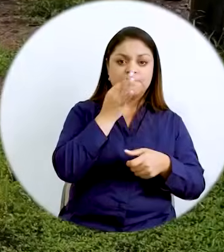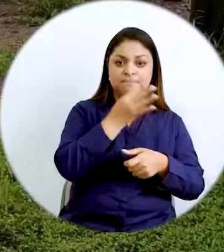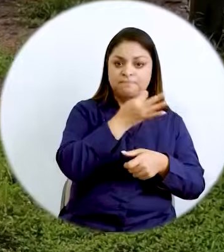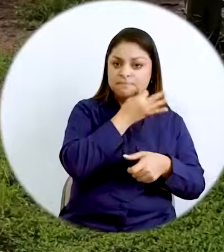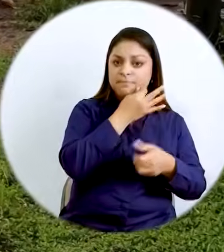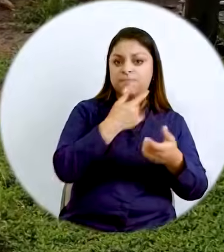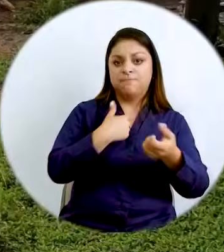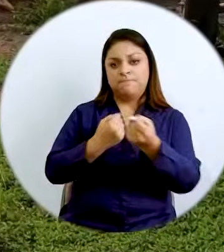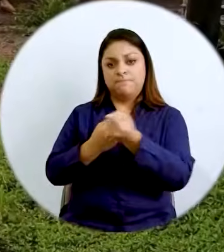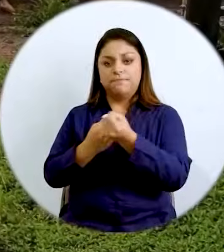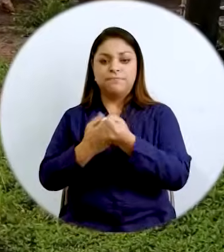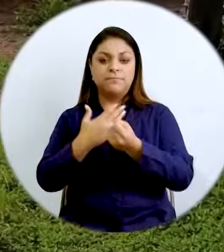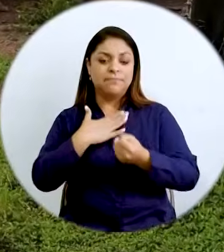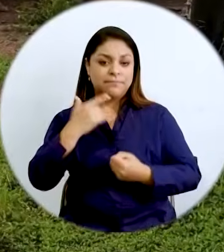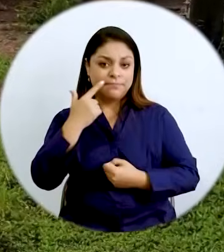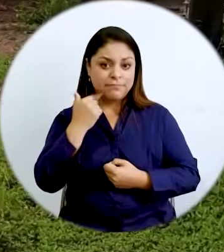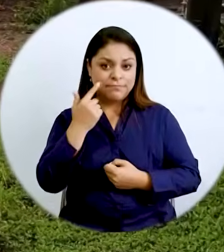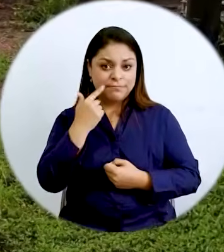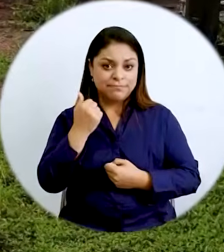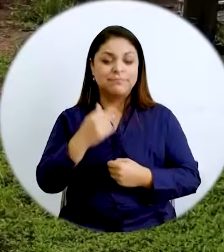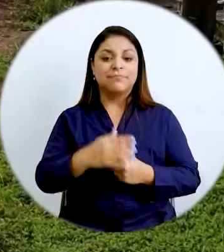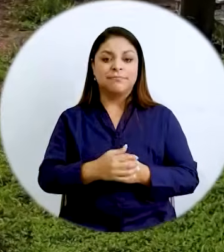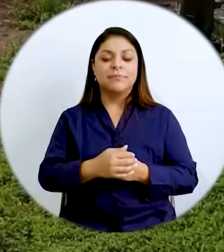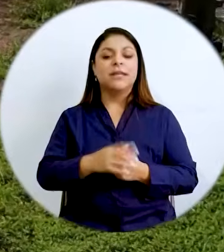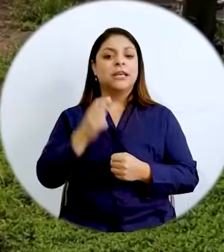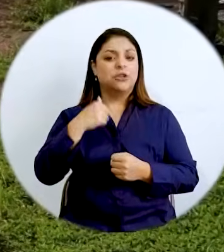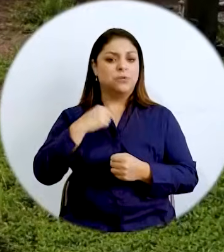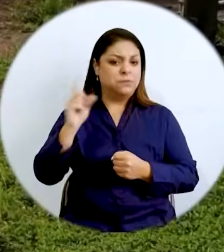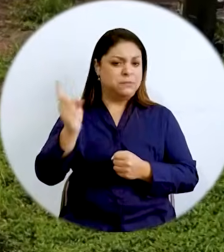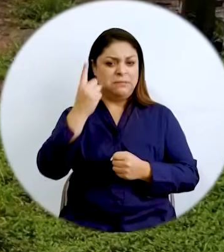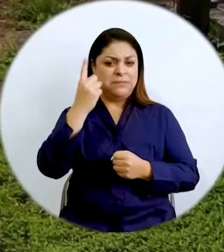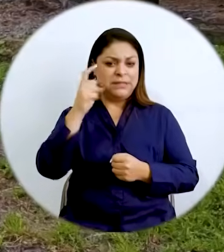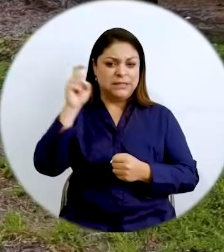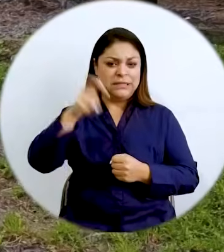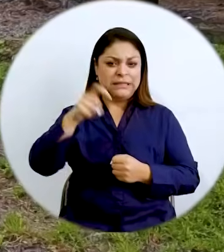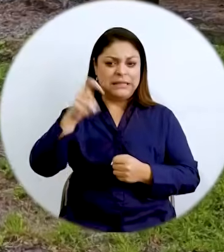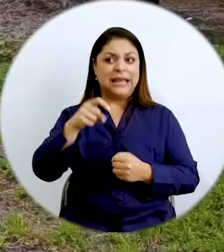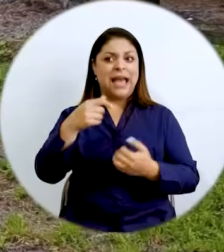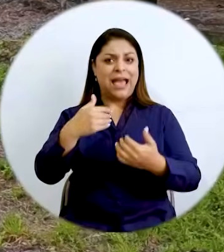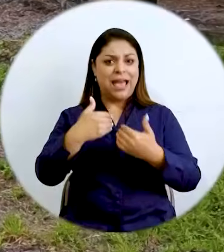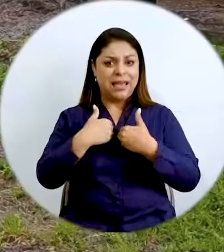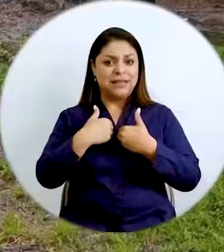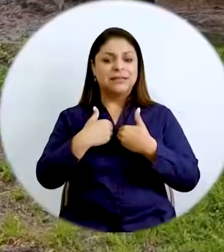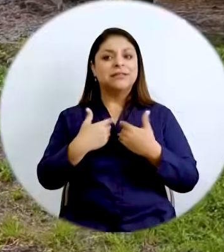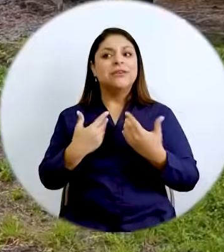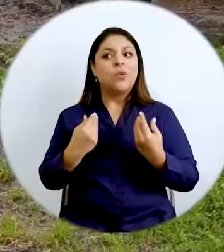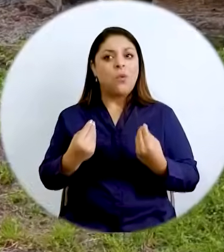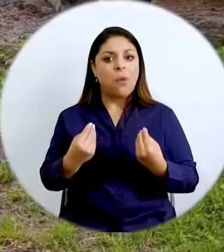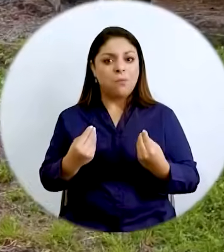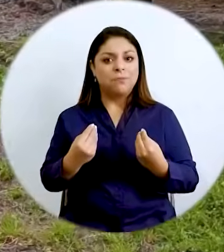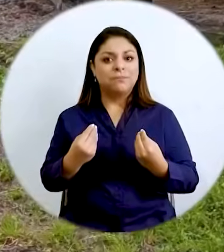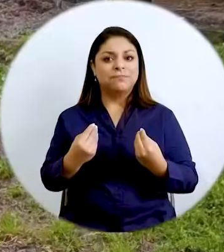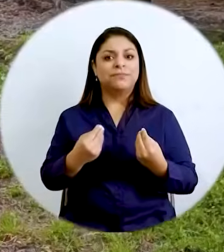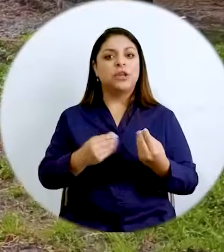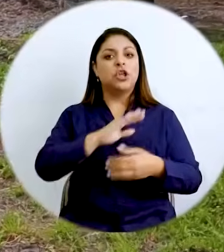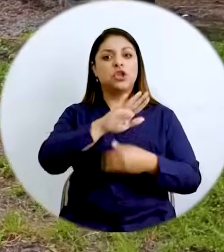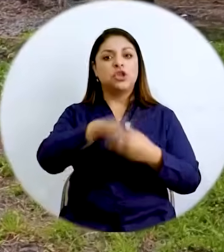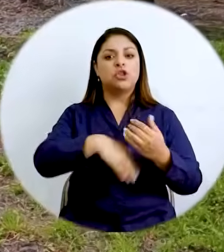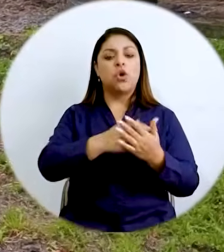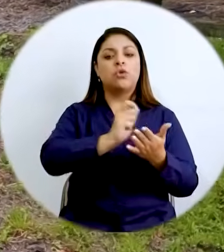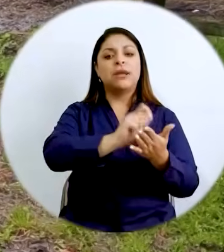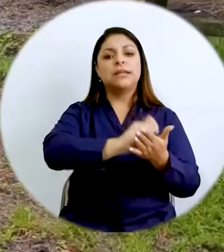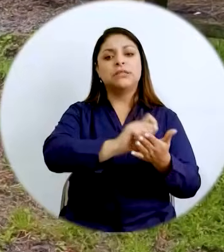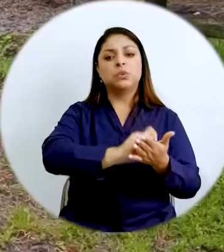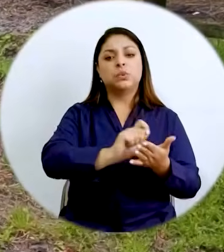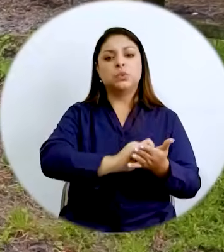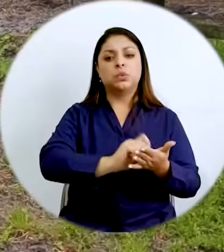de la finca. Y la primera necesidad que encontramos es, teníamos que migrar de llevar todos